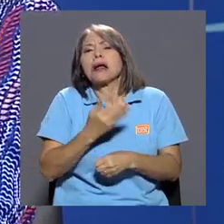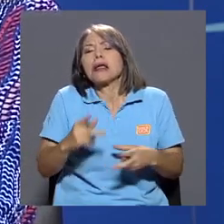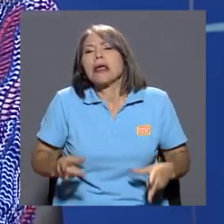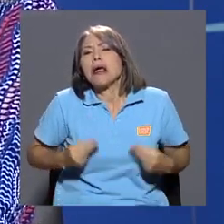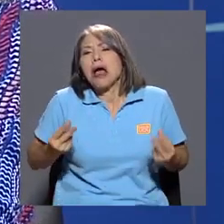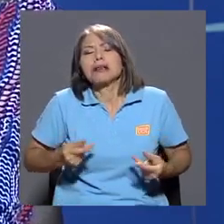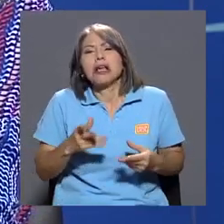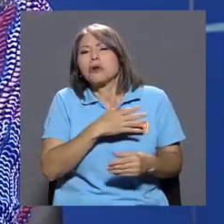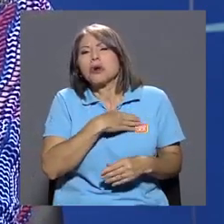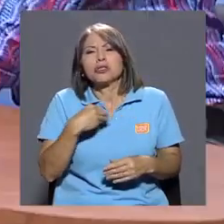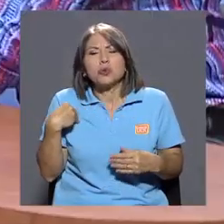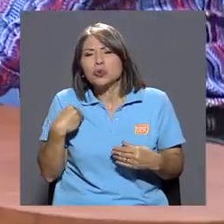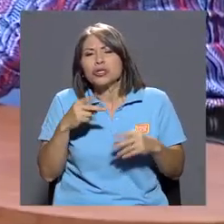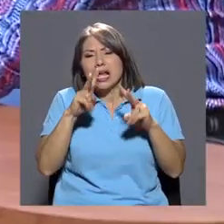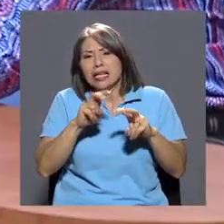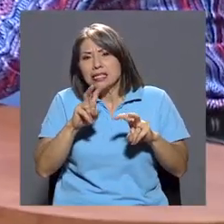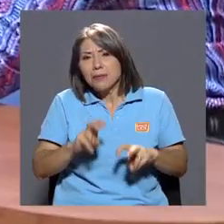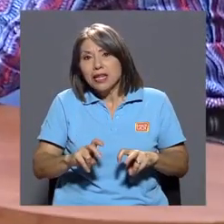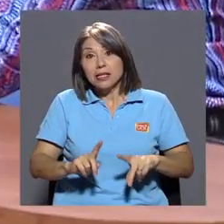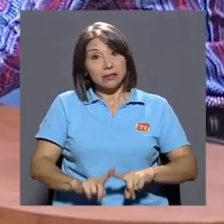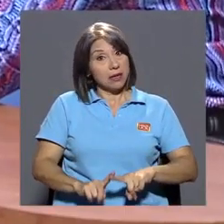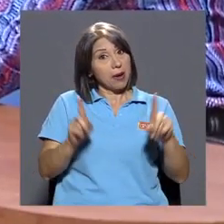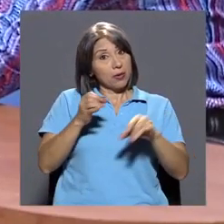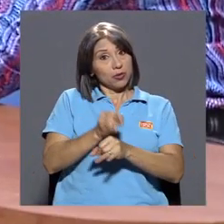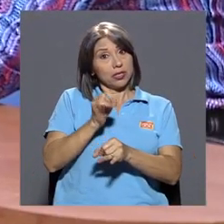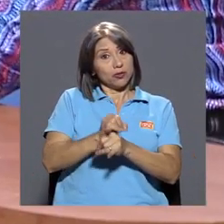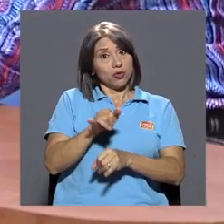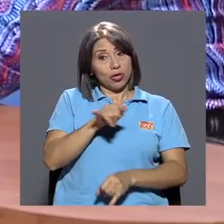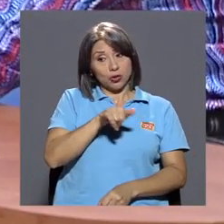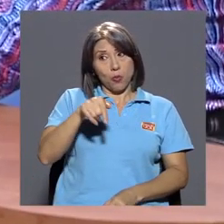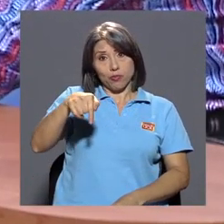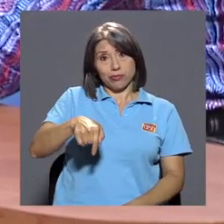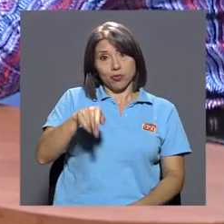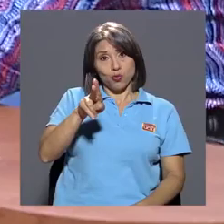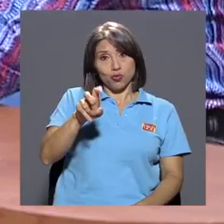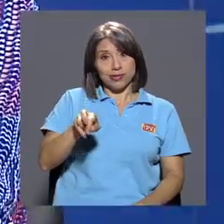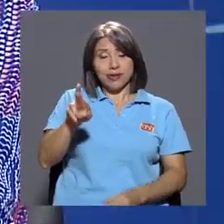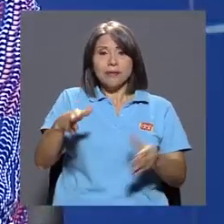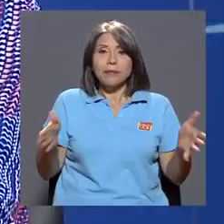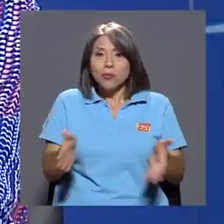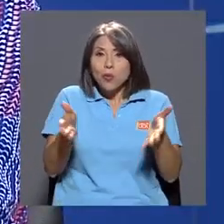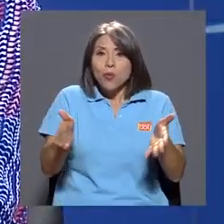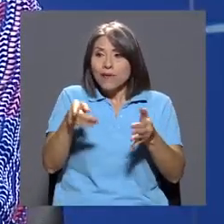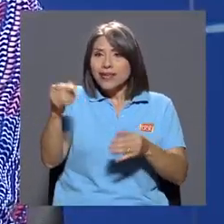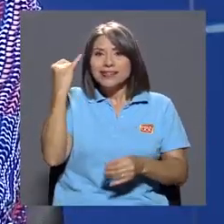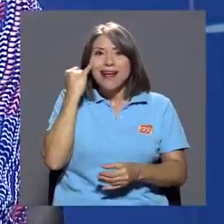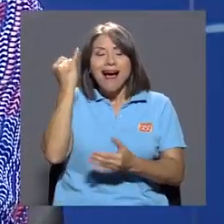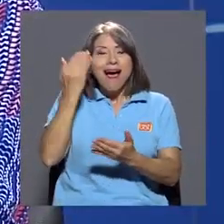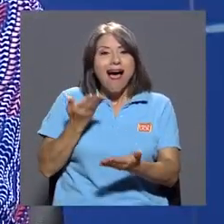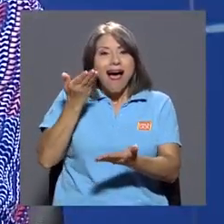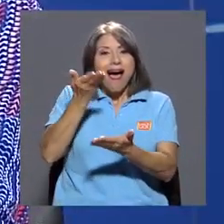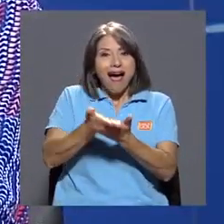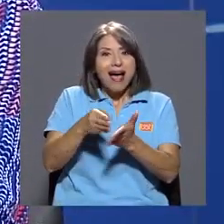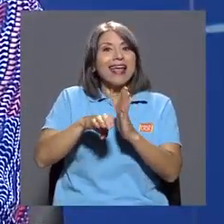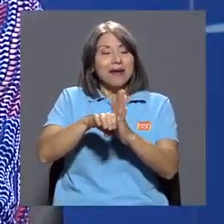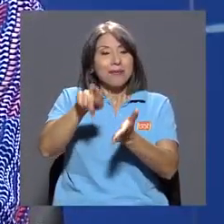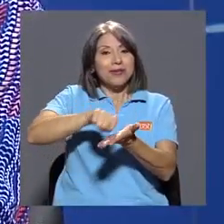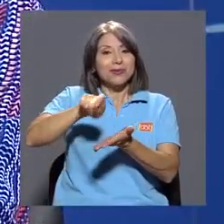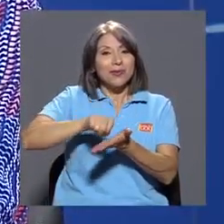nos gusta que nos examinen y sin embargo instituciones como la nuestra promueven este tipo de iniciativas como el de esta escuela de